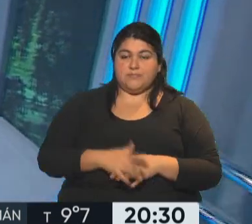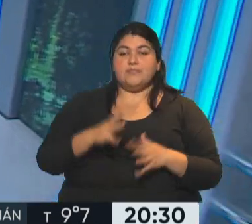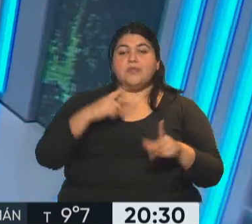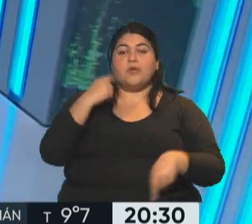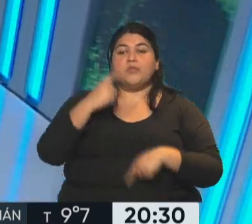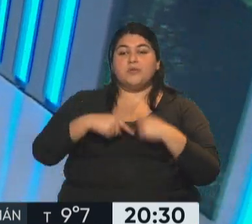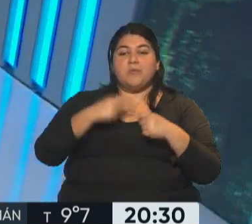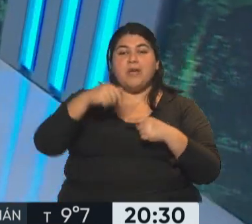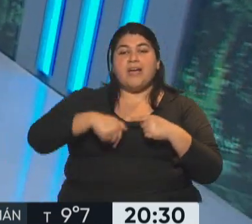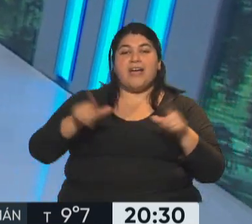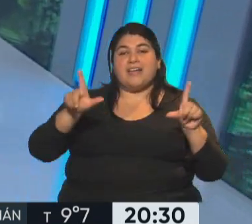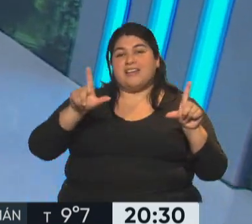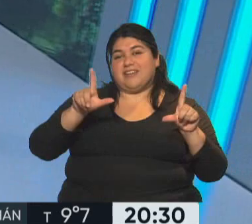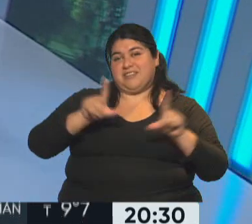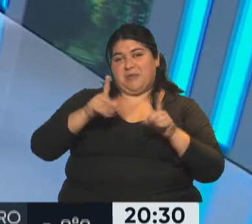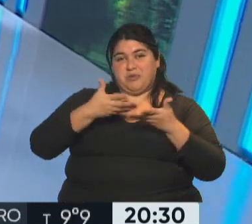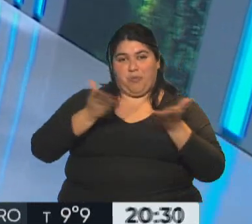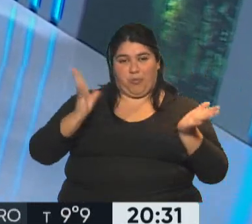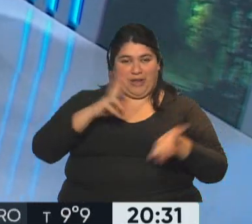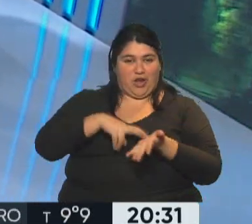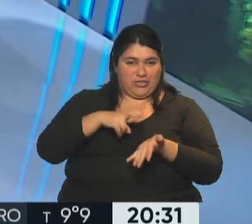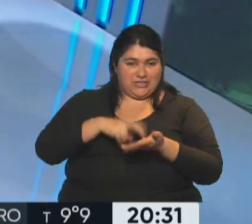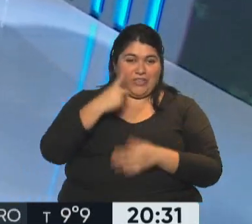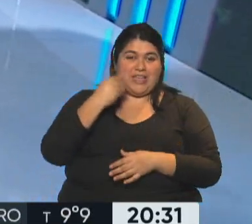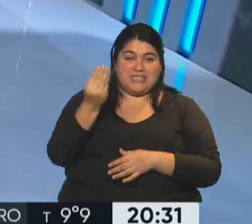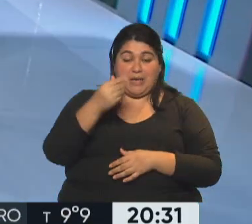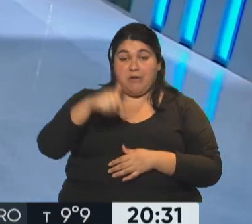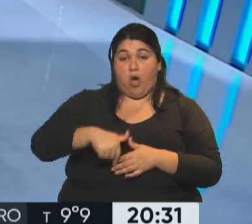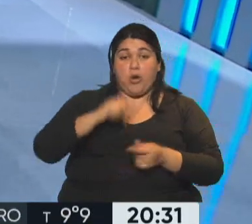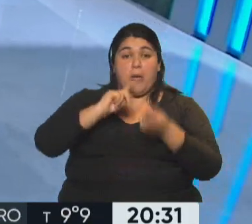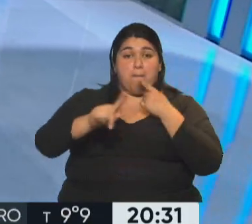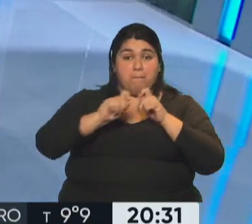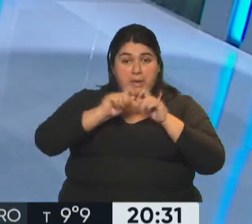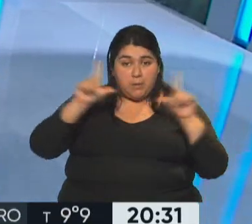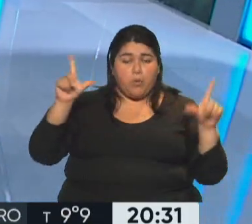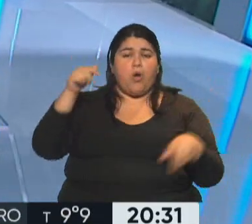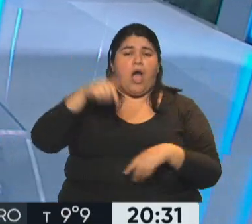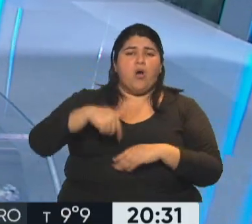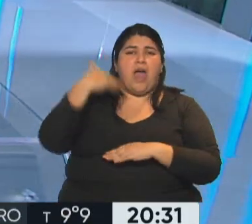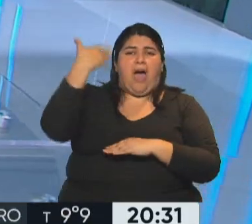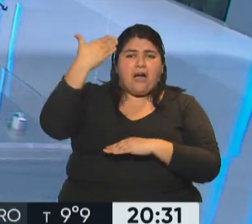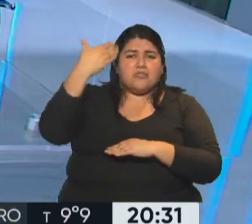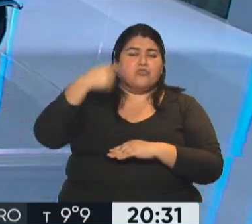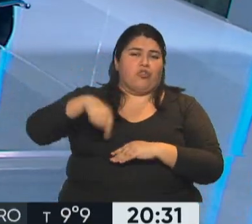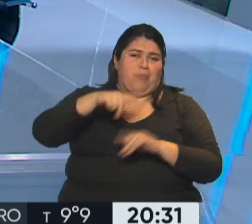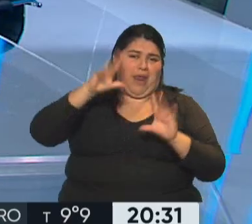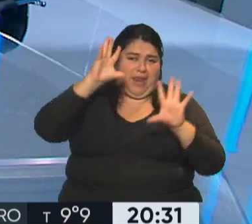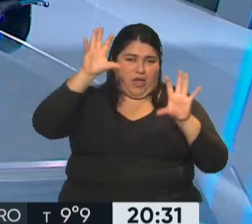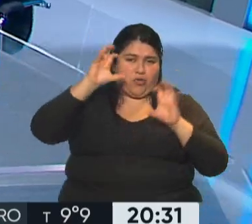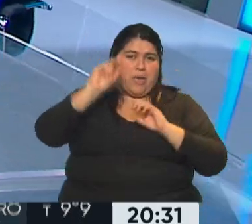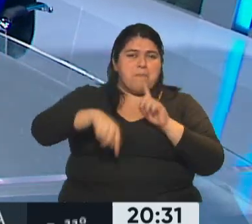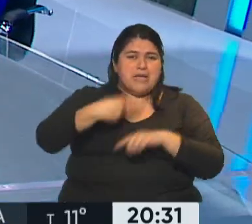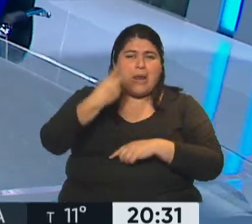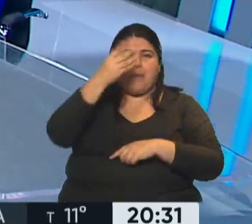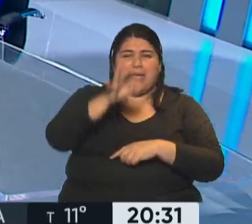Seguimos el noticiero del sábado de la televisión pública. Estamos en vivo y en este momento se están realizando actos de recordación porque mañana se cumplen